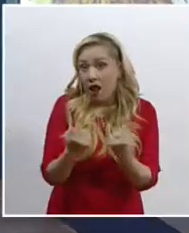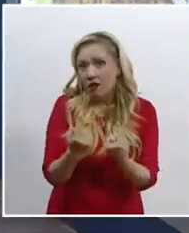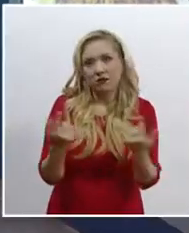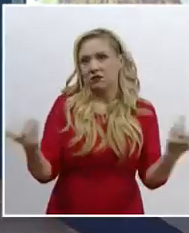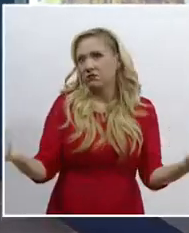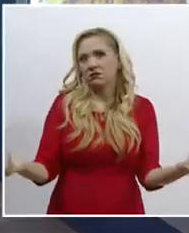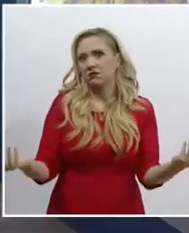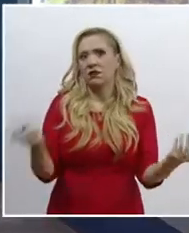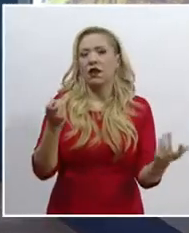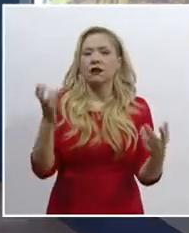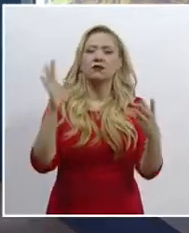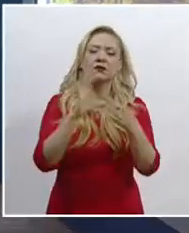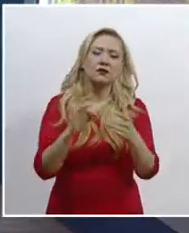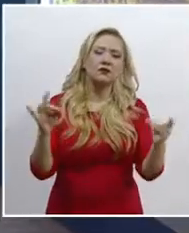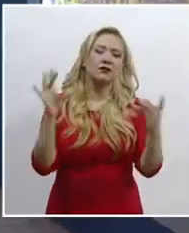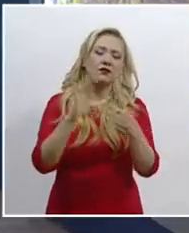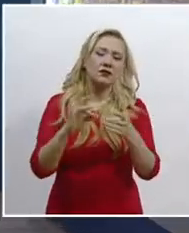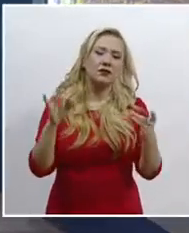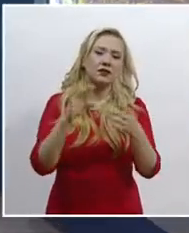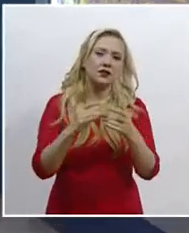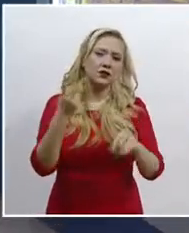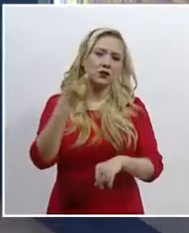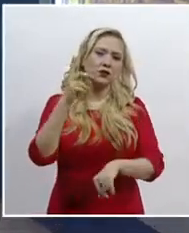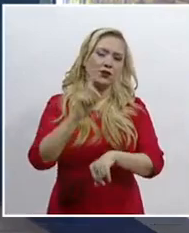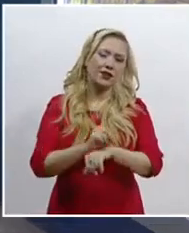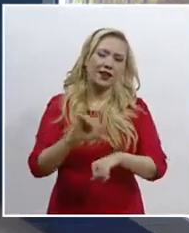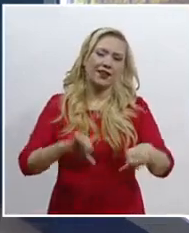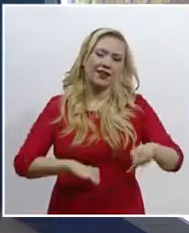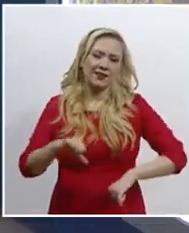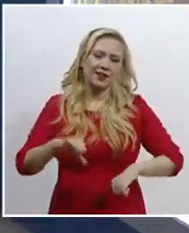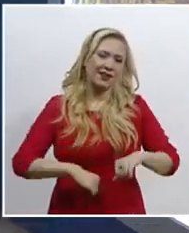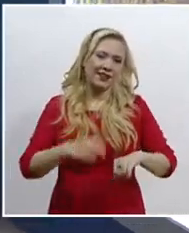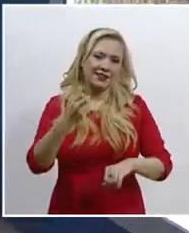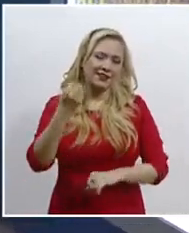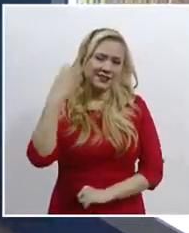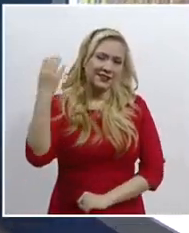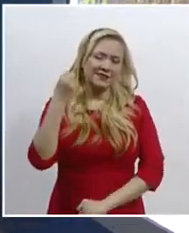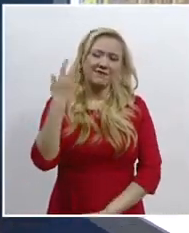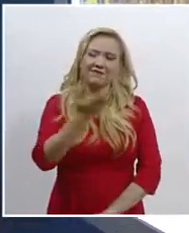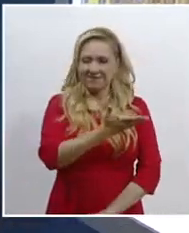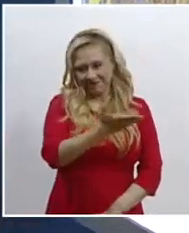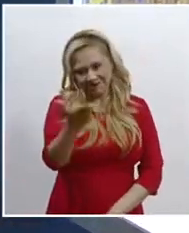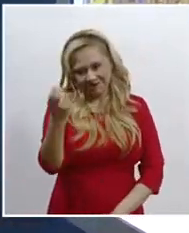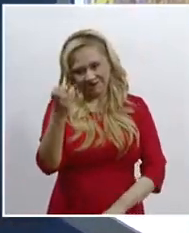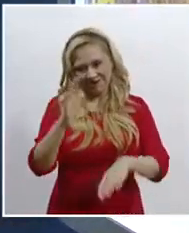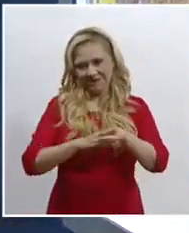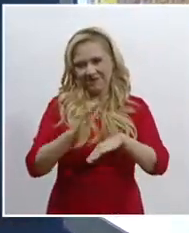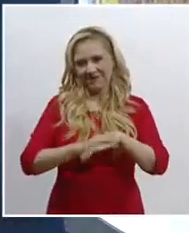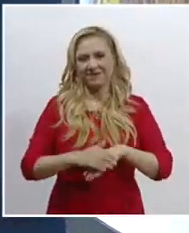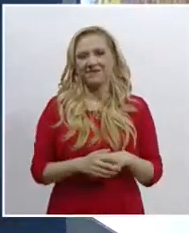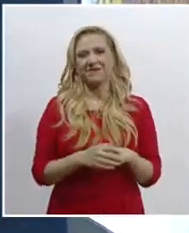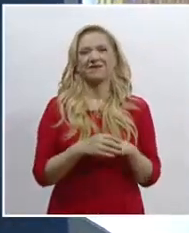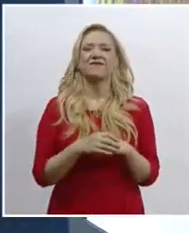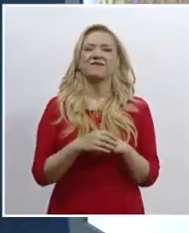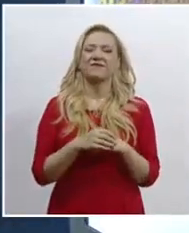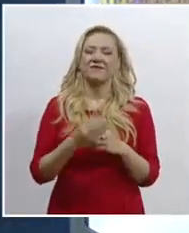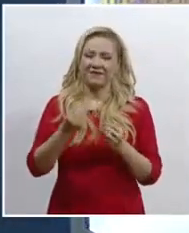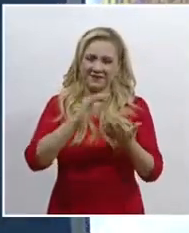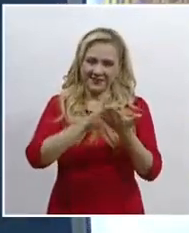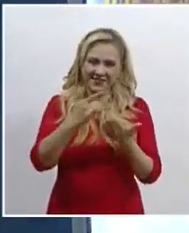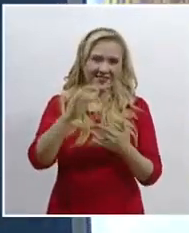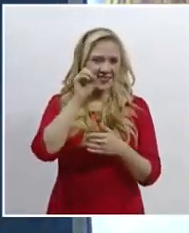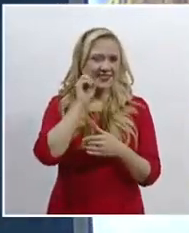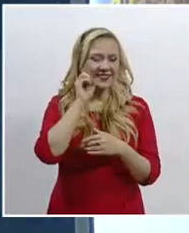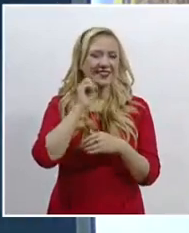los participantes durante este segundo día de trabajos. Auditorio, el reporte que tenemos. Muchas